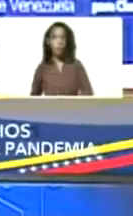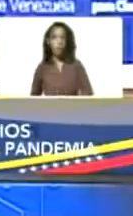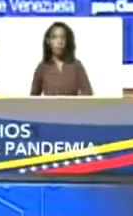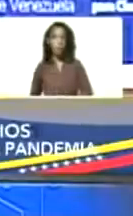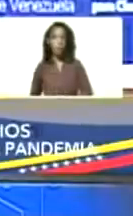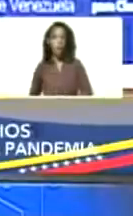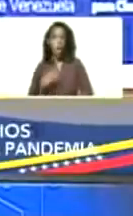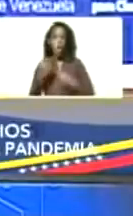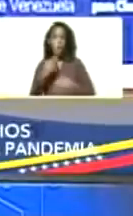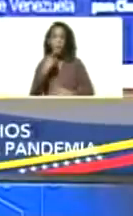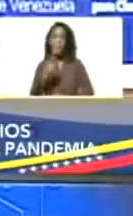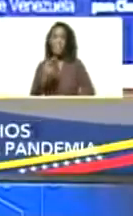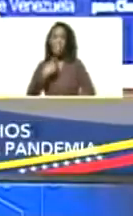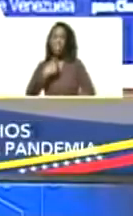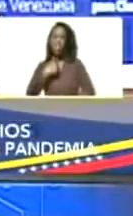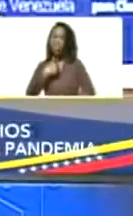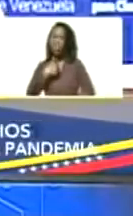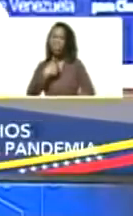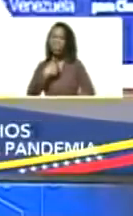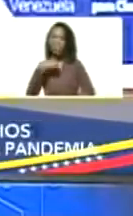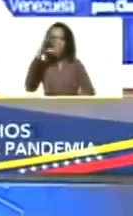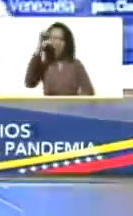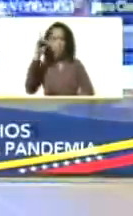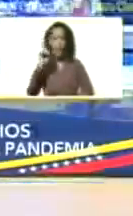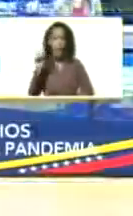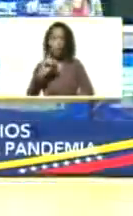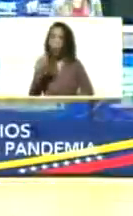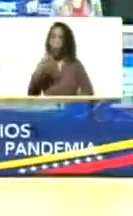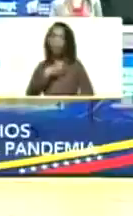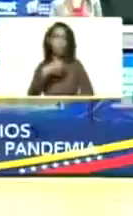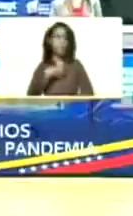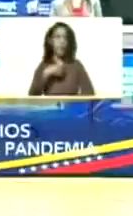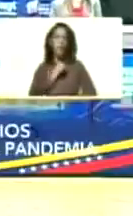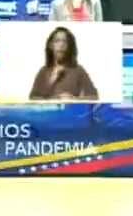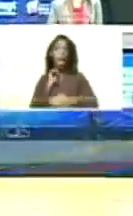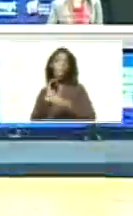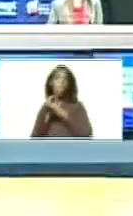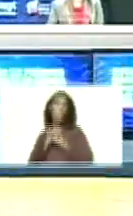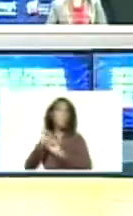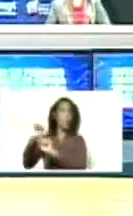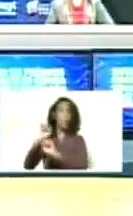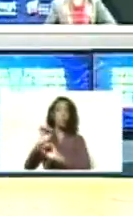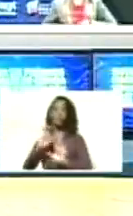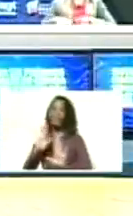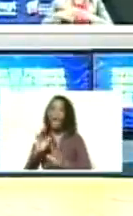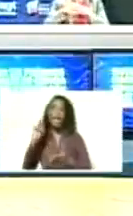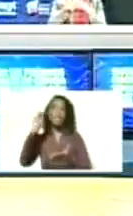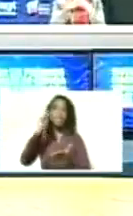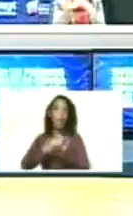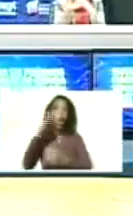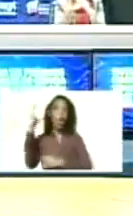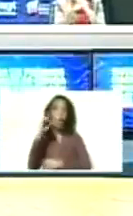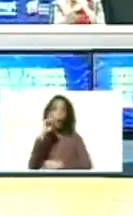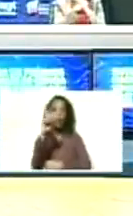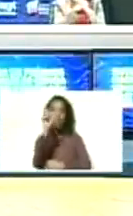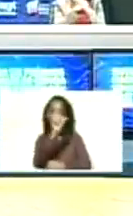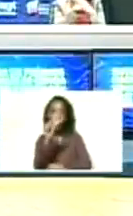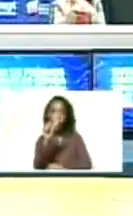¿Cómo es que decía yo, Delcy? Es inevitable. Ya había llegado a Colombia hace una semana.